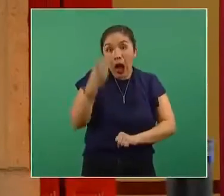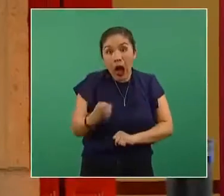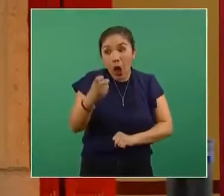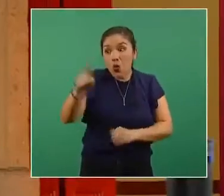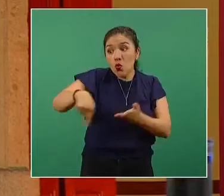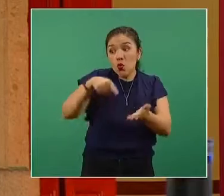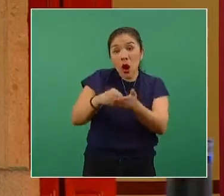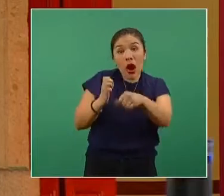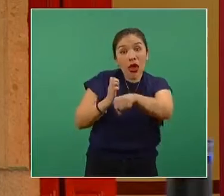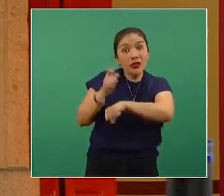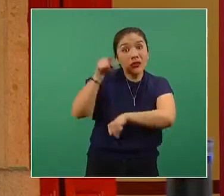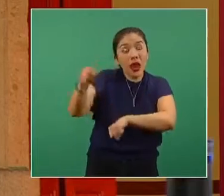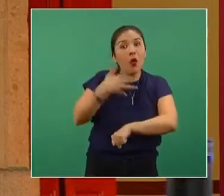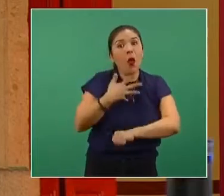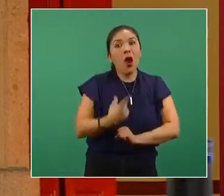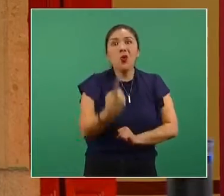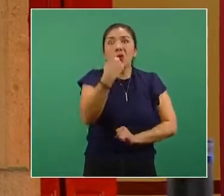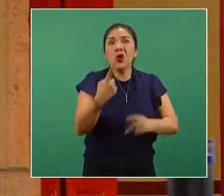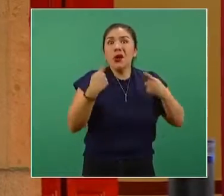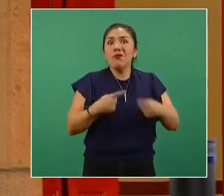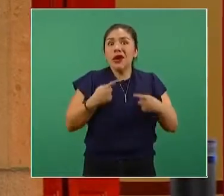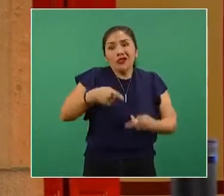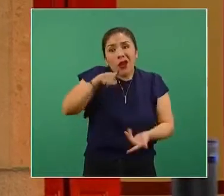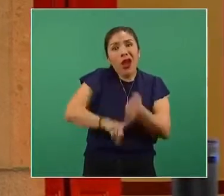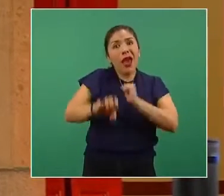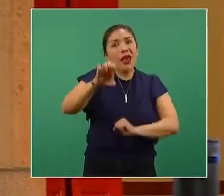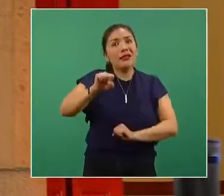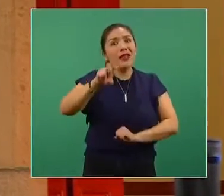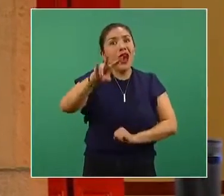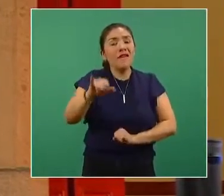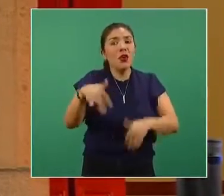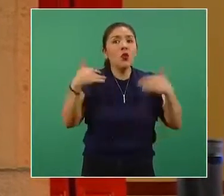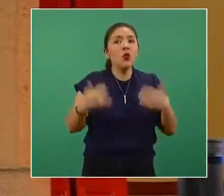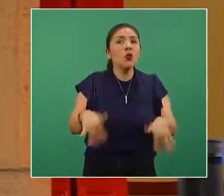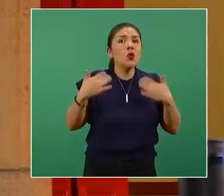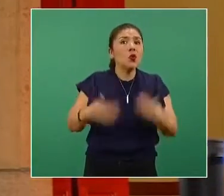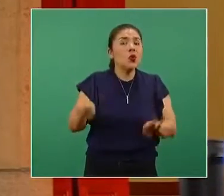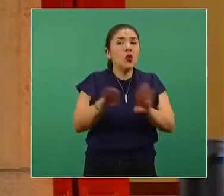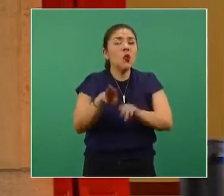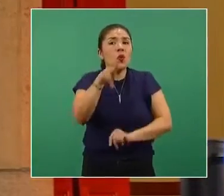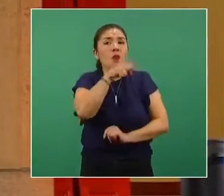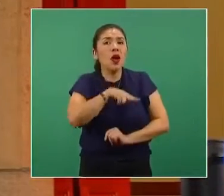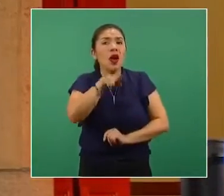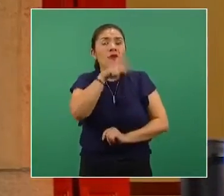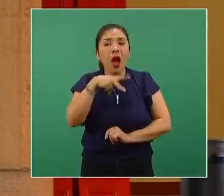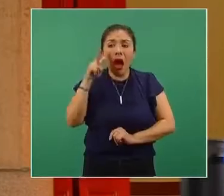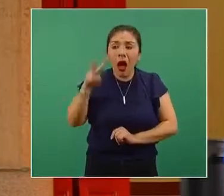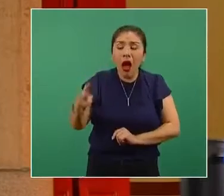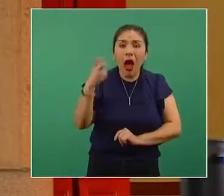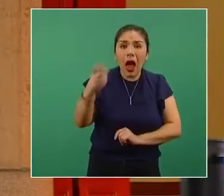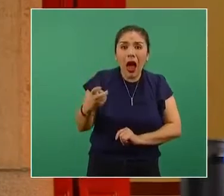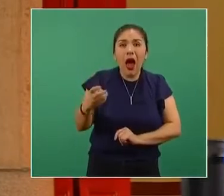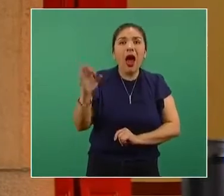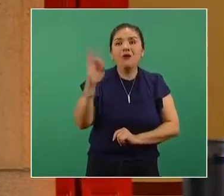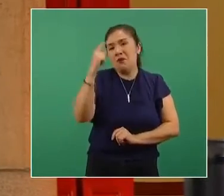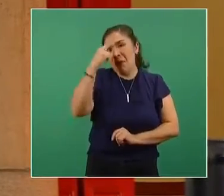la entidad existe una persona que presentó un evento, un ESAVI, un evento supuestamente asociado